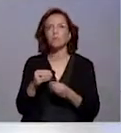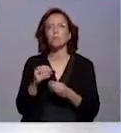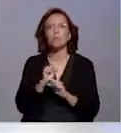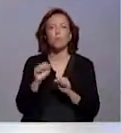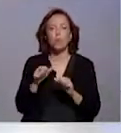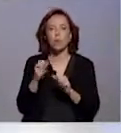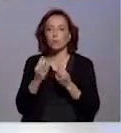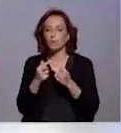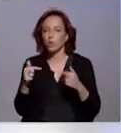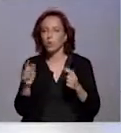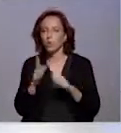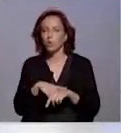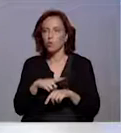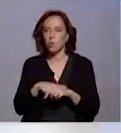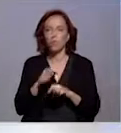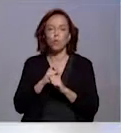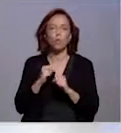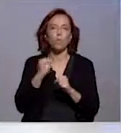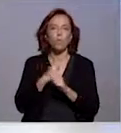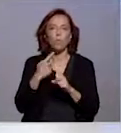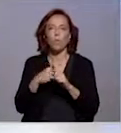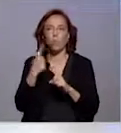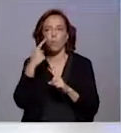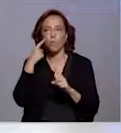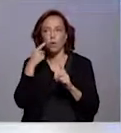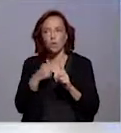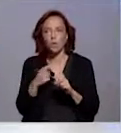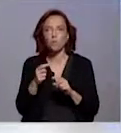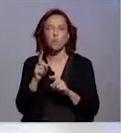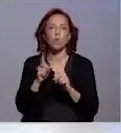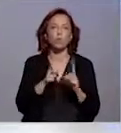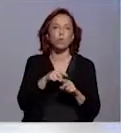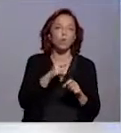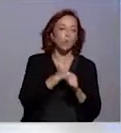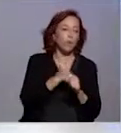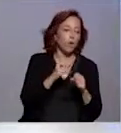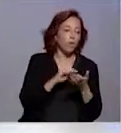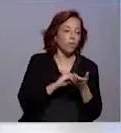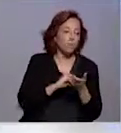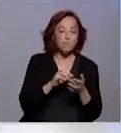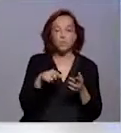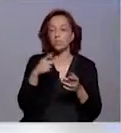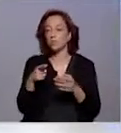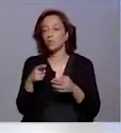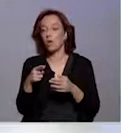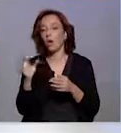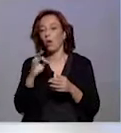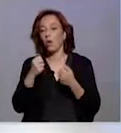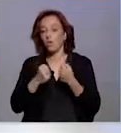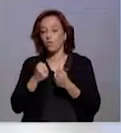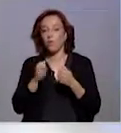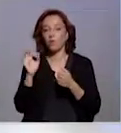varias cosas a la vez que puedan trabajar por objetivos que estén dispuestos algunos a trabajar en la oficina en la fábrica y a veces a distancia